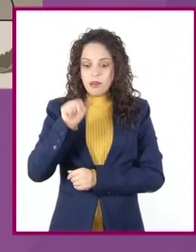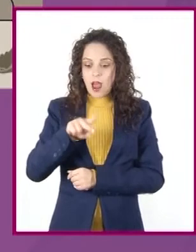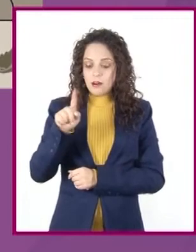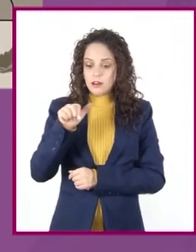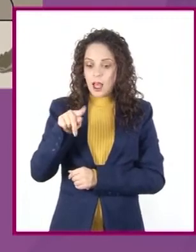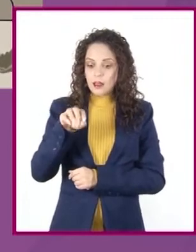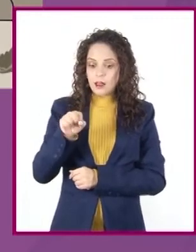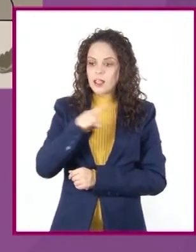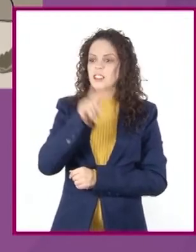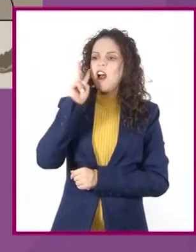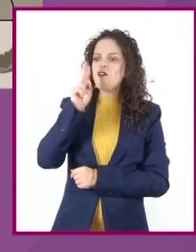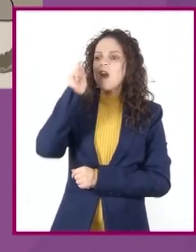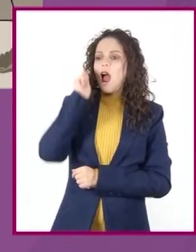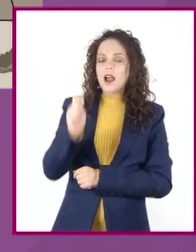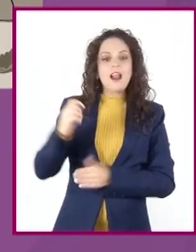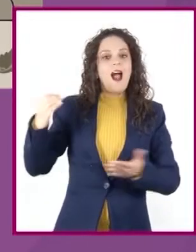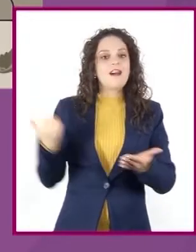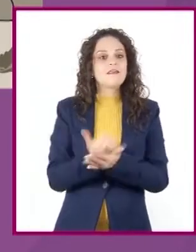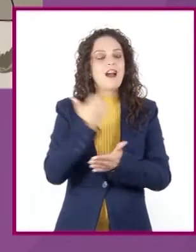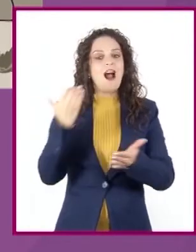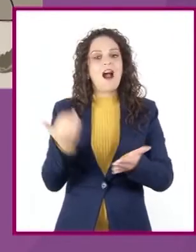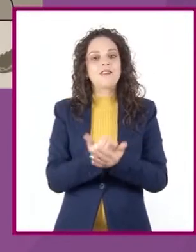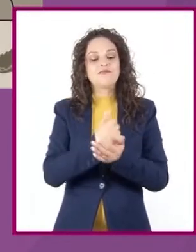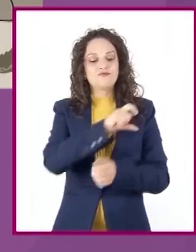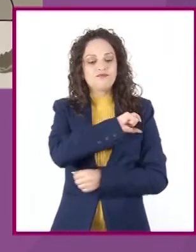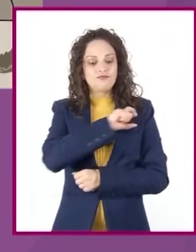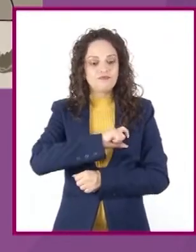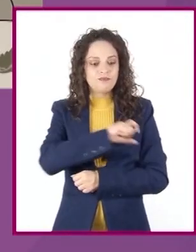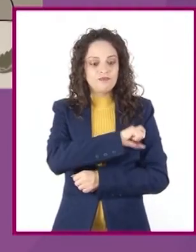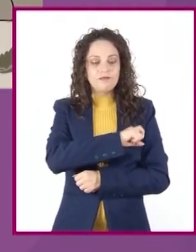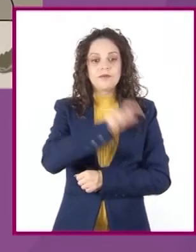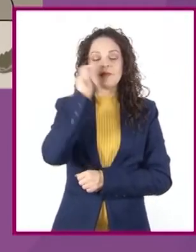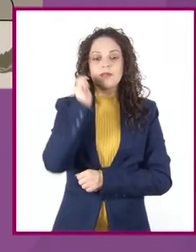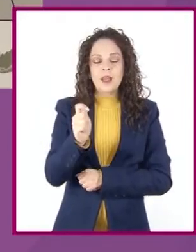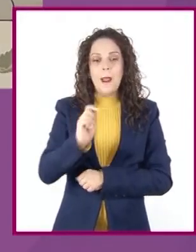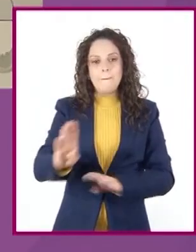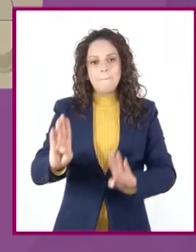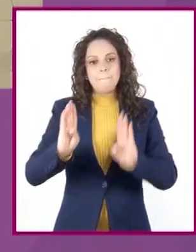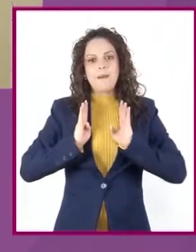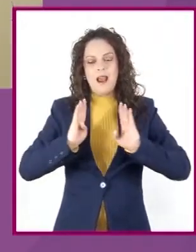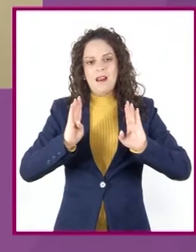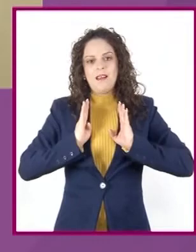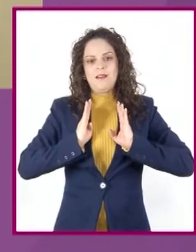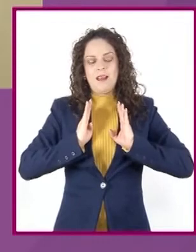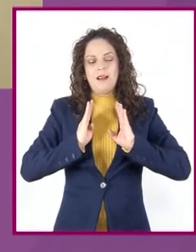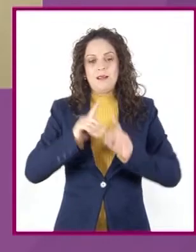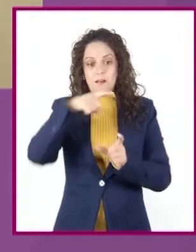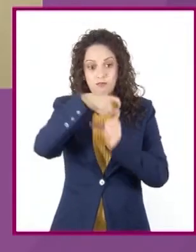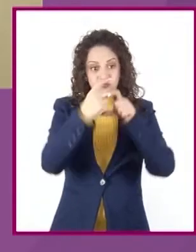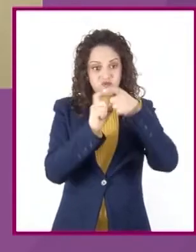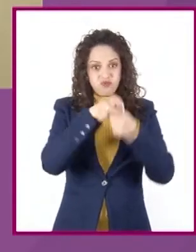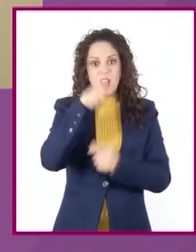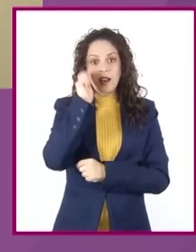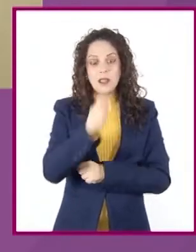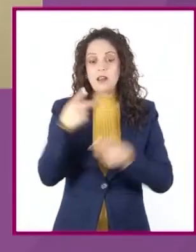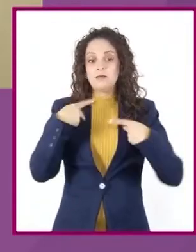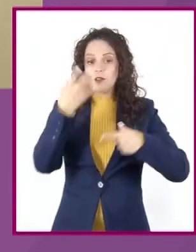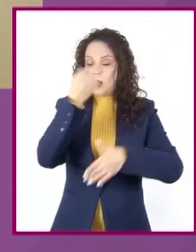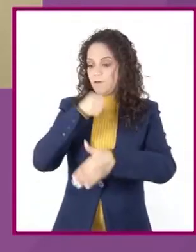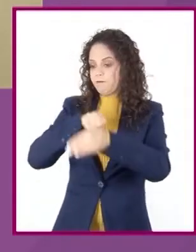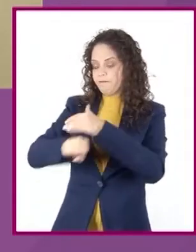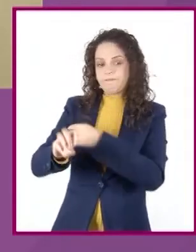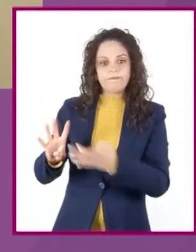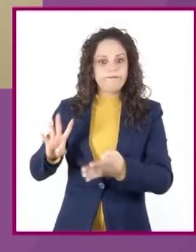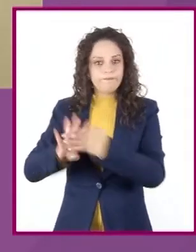militar, puesto que sus grabados representan prisioneros. En general, las residencias de